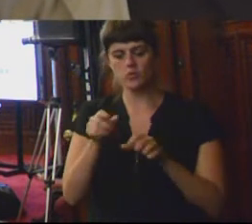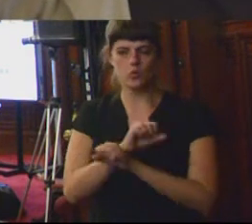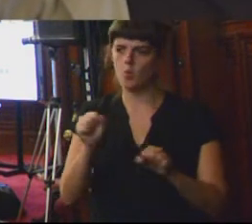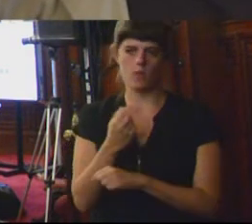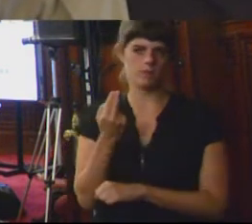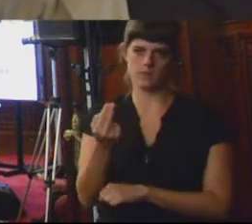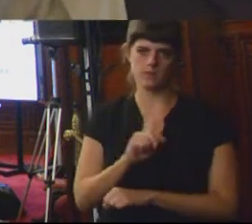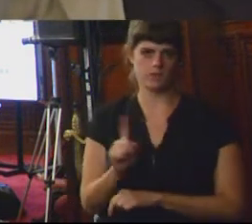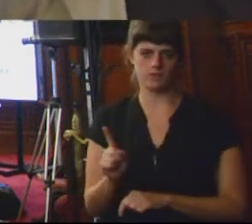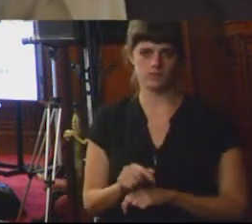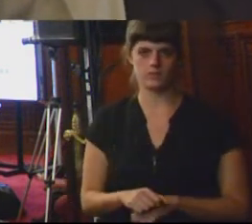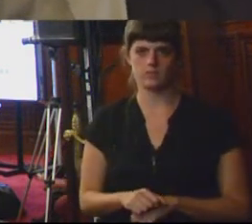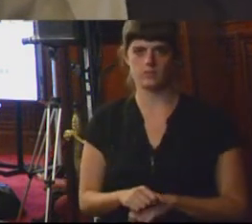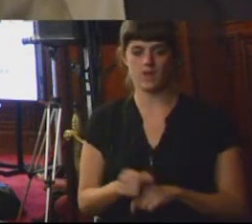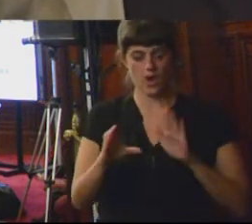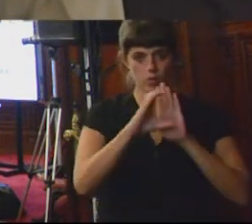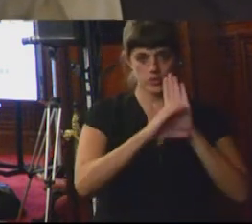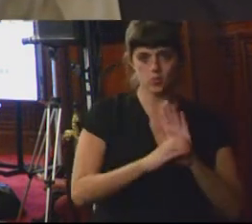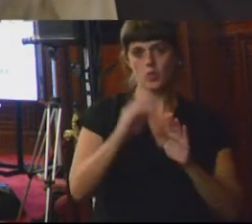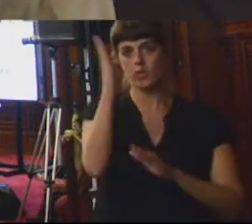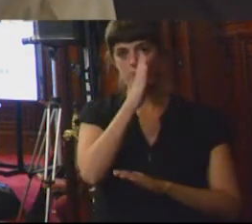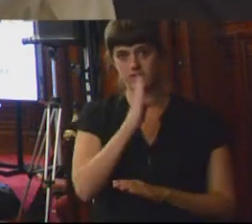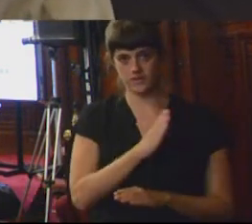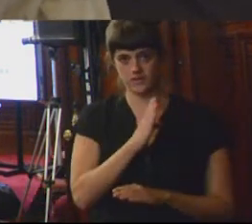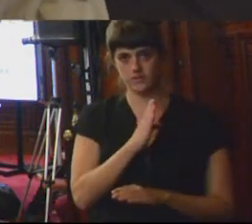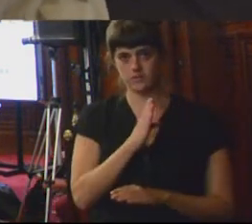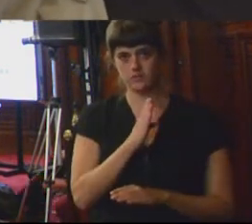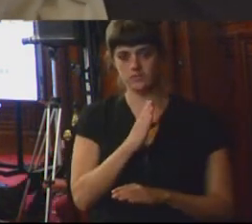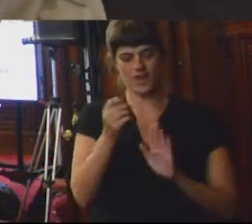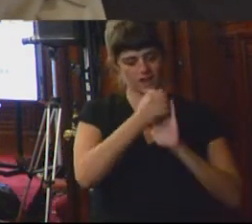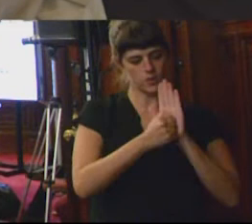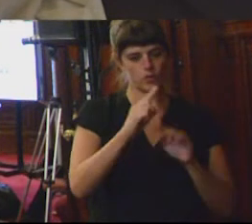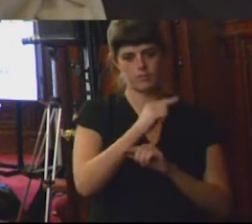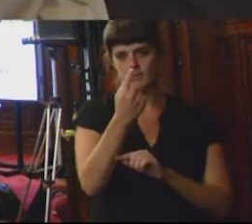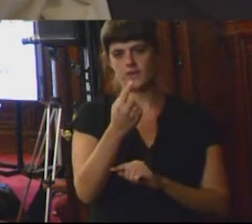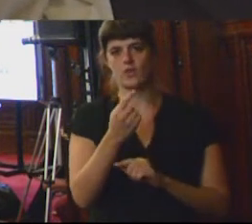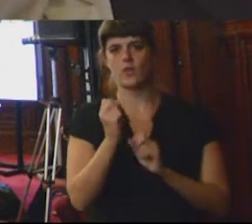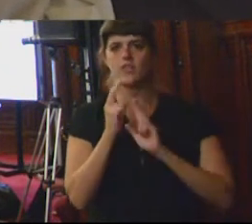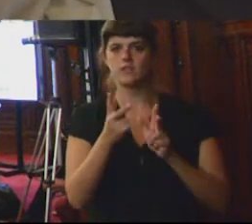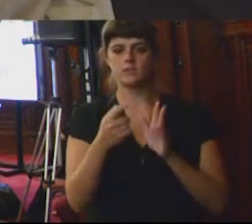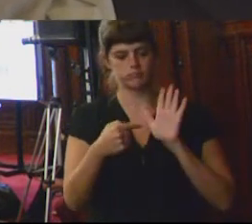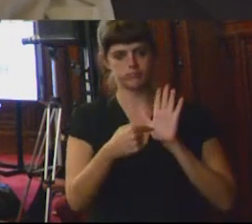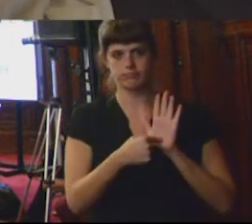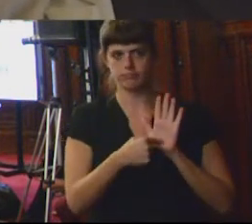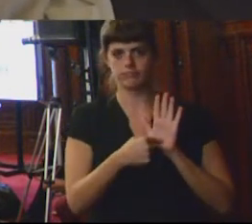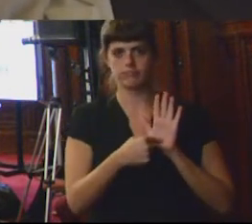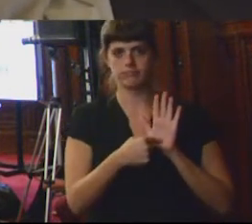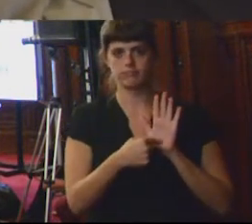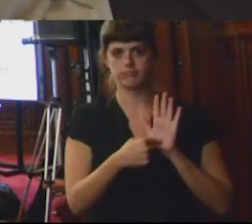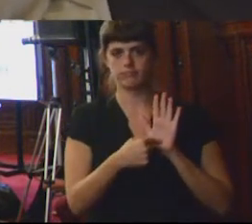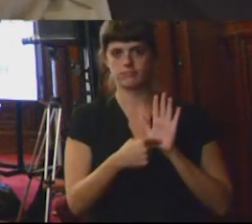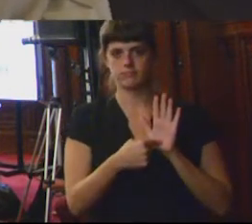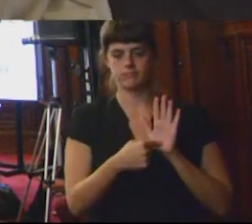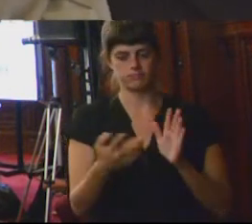lo podremos admitir. La Constitución Federal de Brasil, en el artículo primero, trae como fundamento